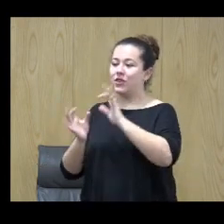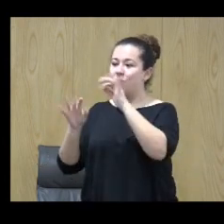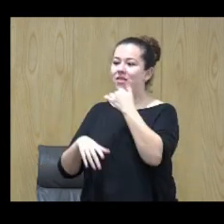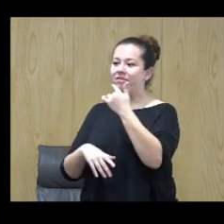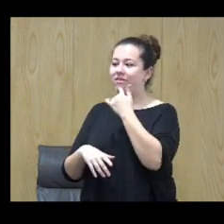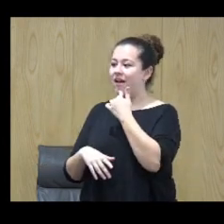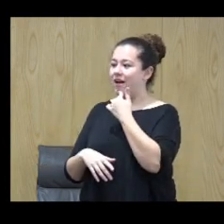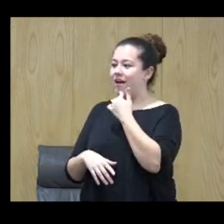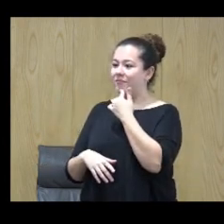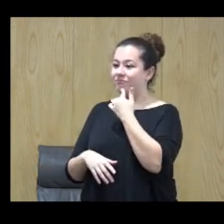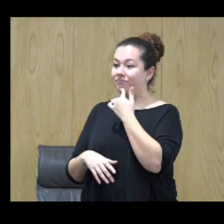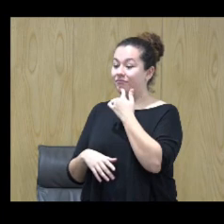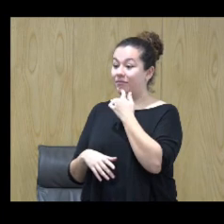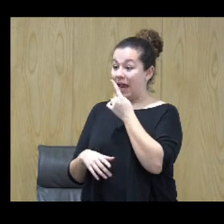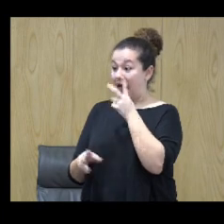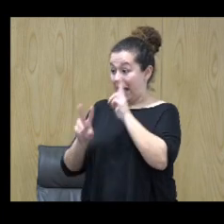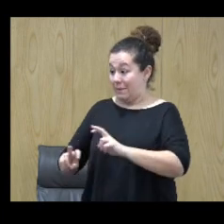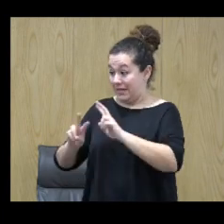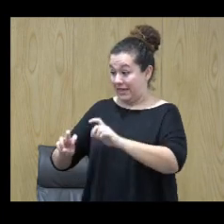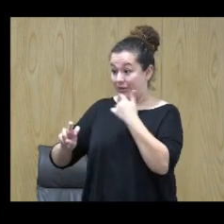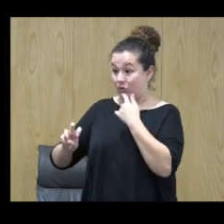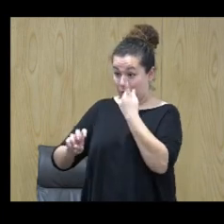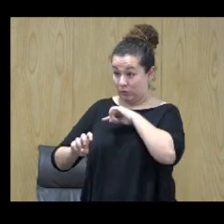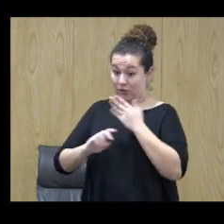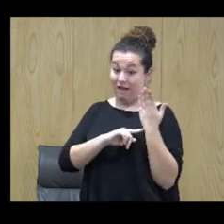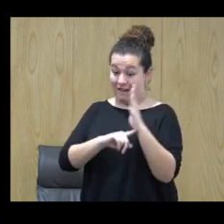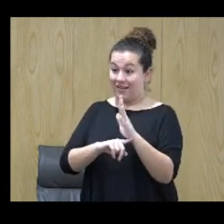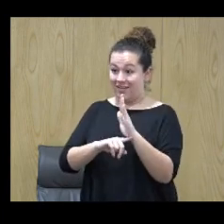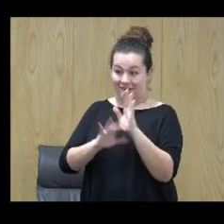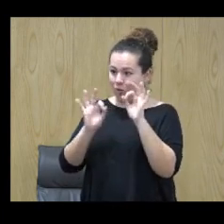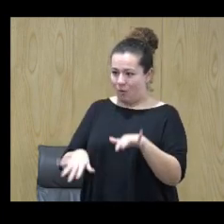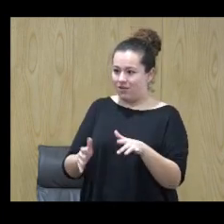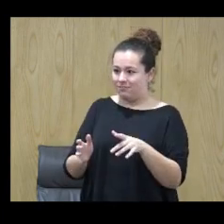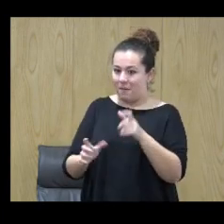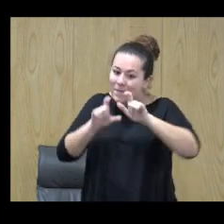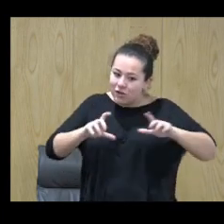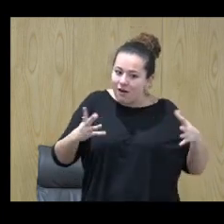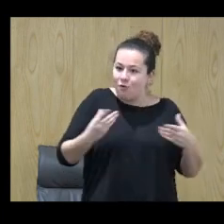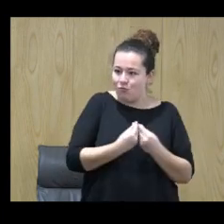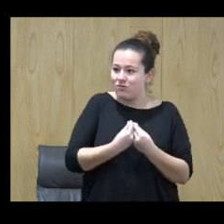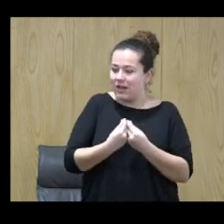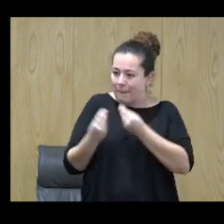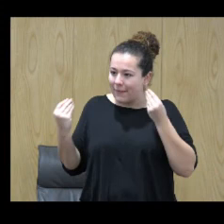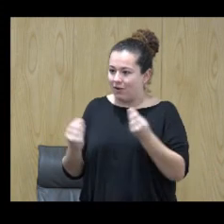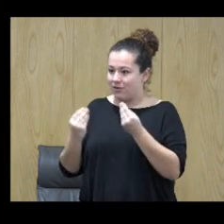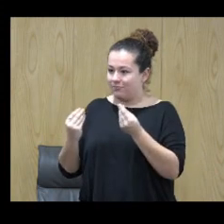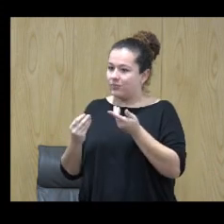pista la investigación que hemos presentado antes. Os animamos a entrar a la web. Es